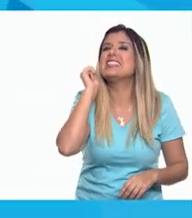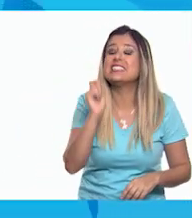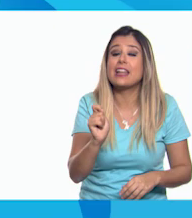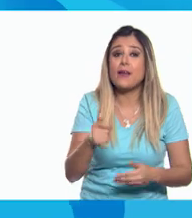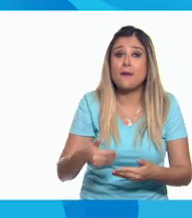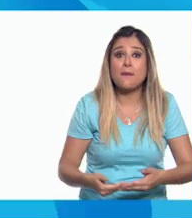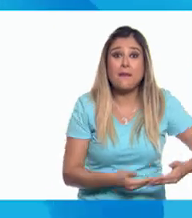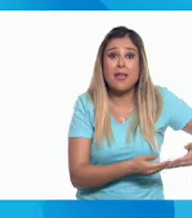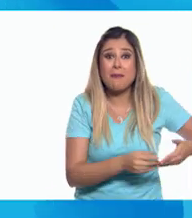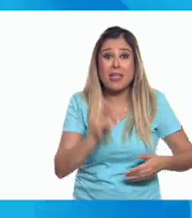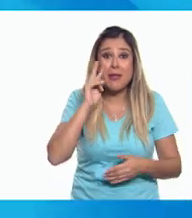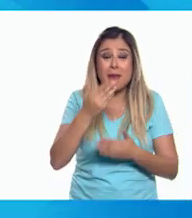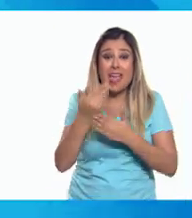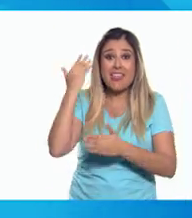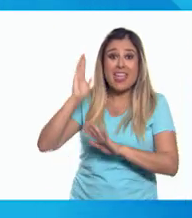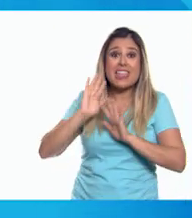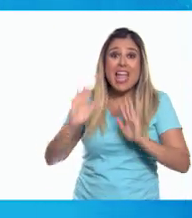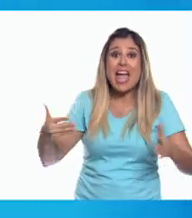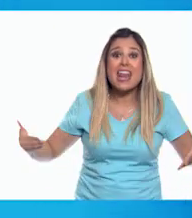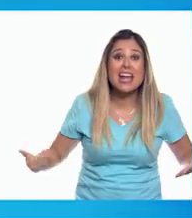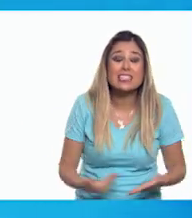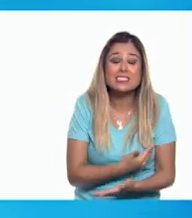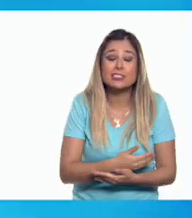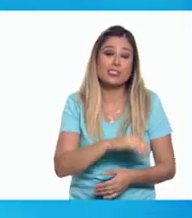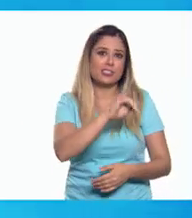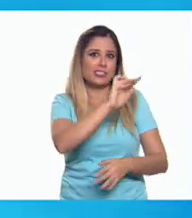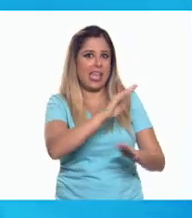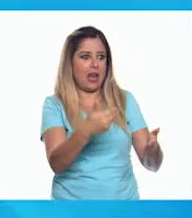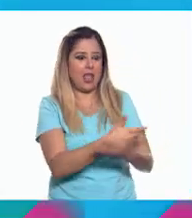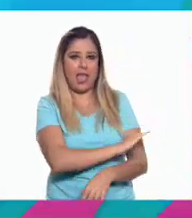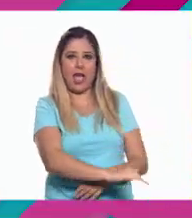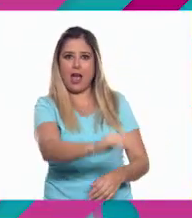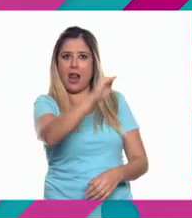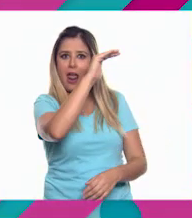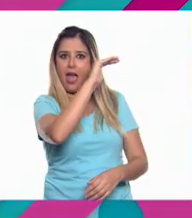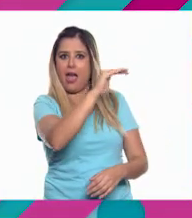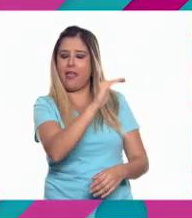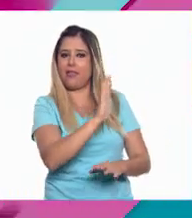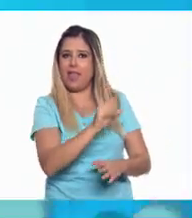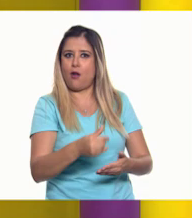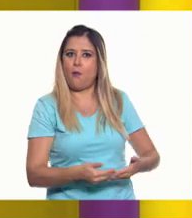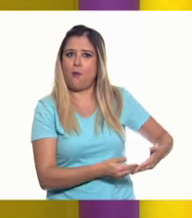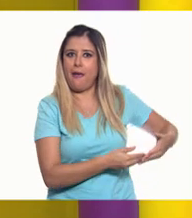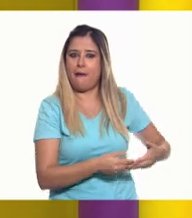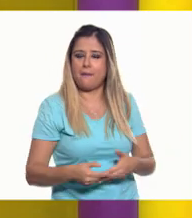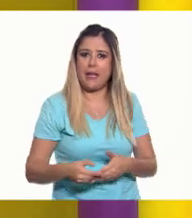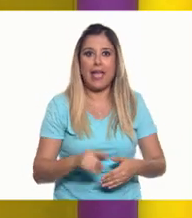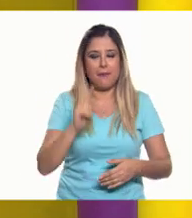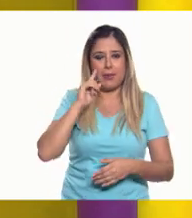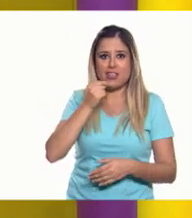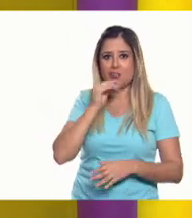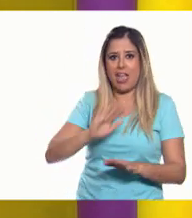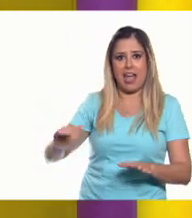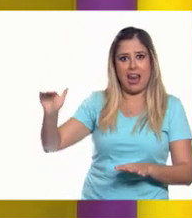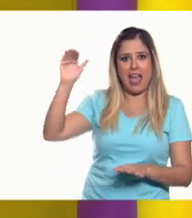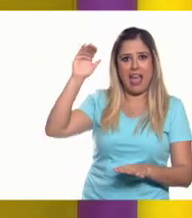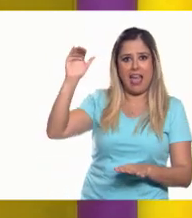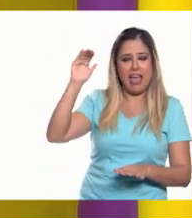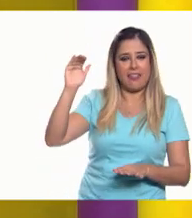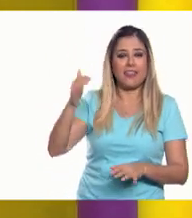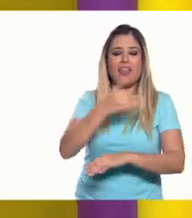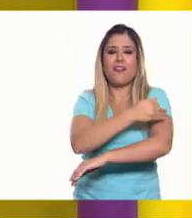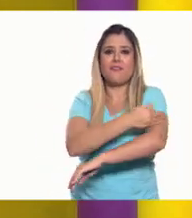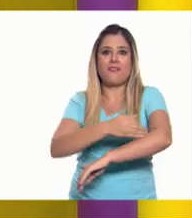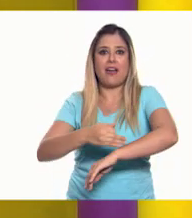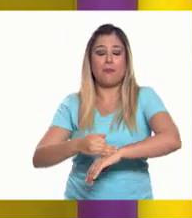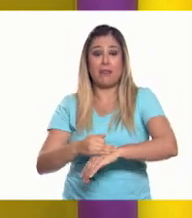el bebé que vimos antes ya nació? Ya nació y está bien grande. Ya no es ¿qué un es bebé. Este niño, verdad? Ajá, ya es un niño grande. Pero la